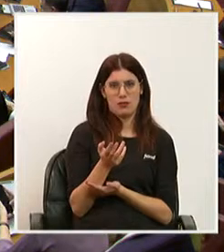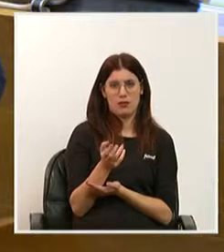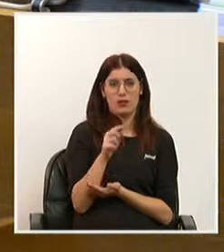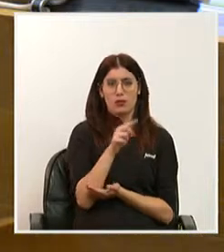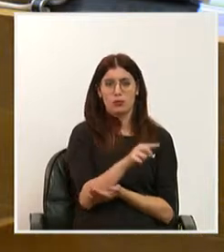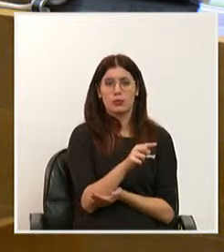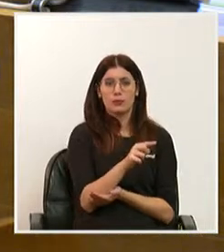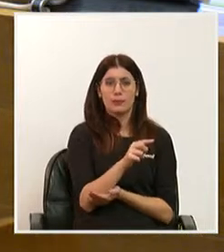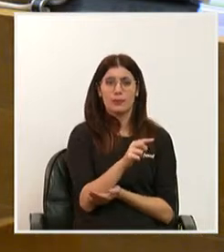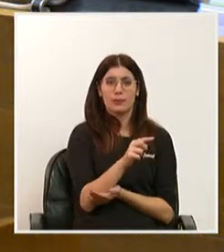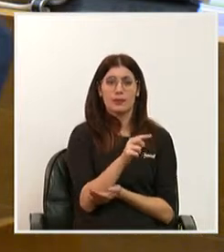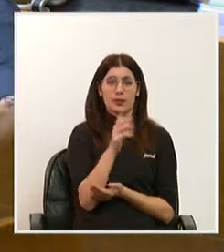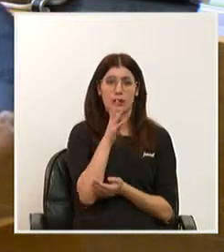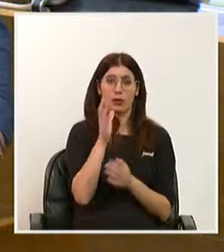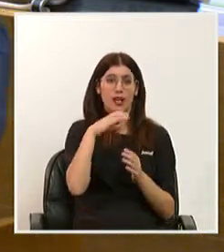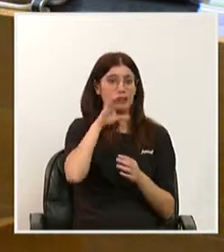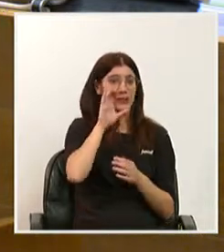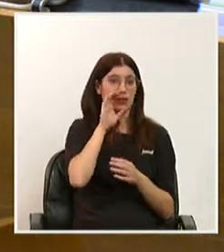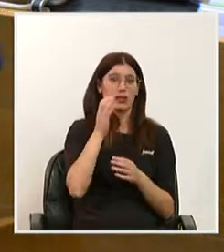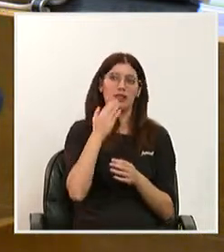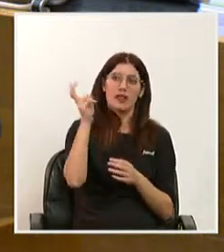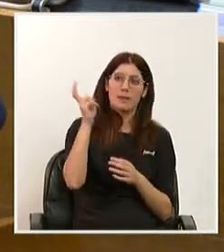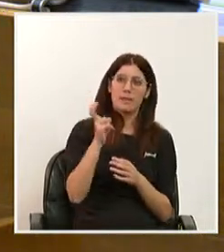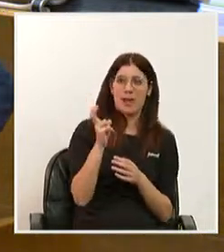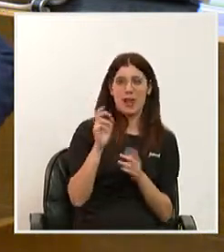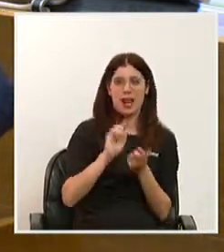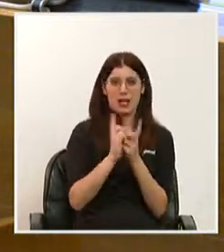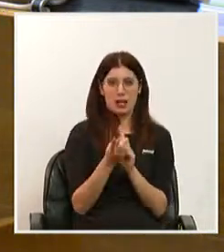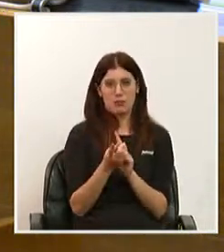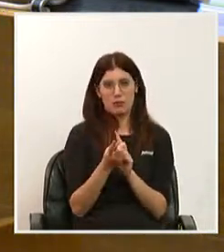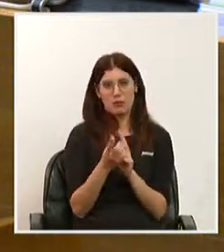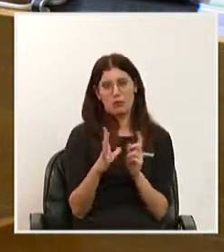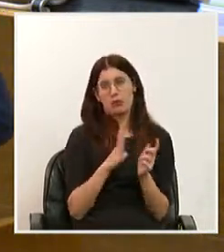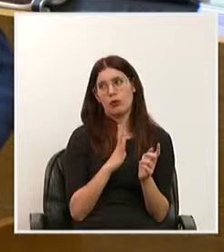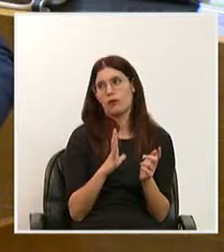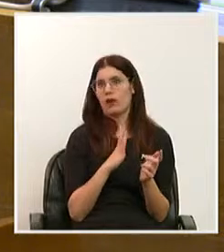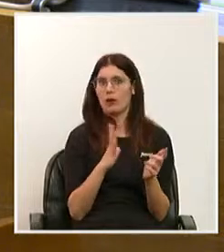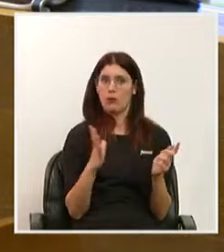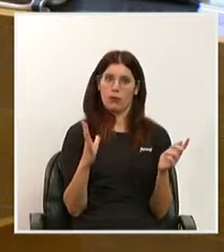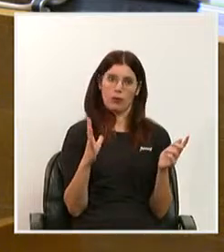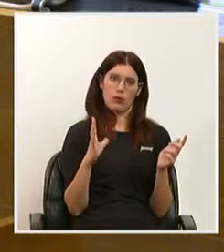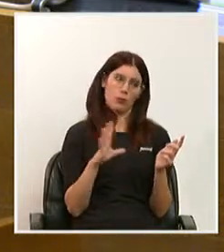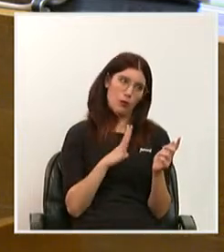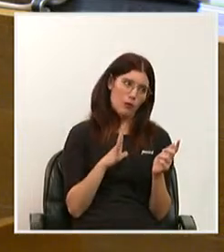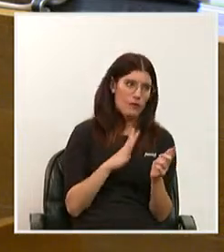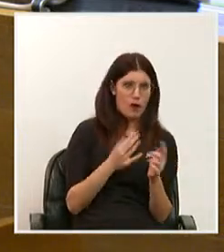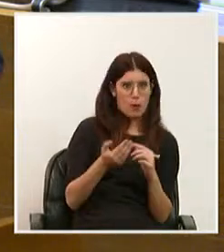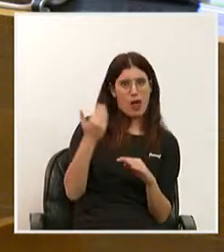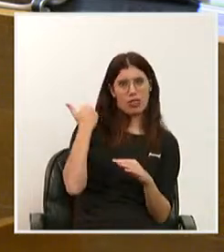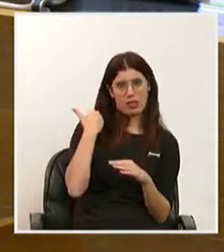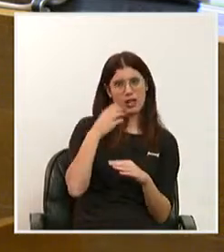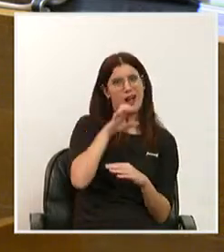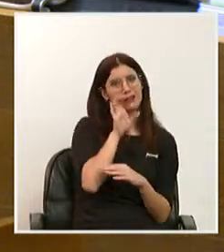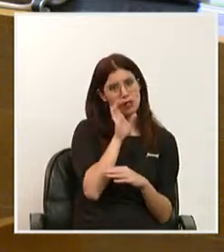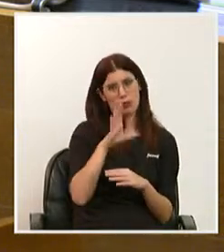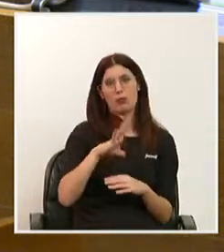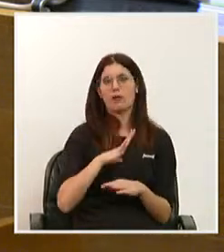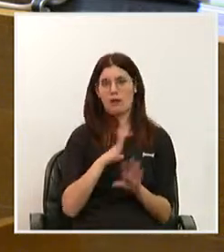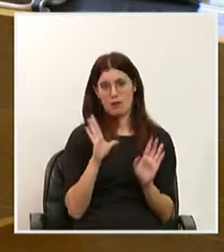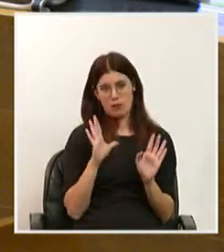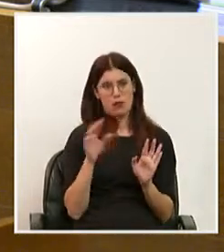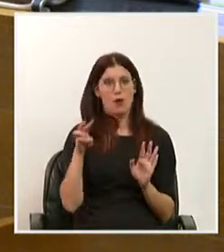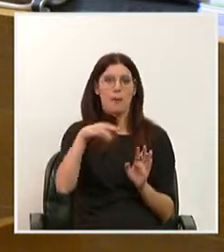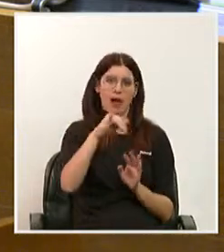mentira y que viene el cambio viene C ch faltaría el señor